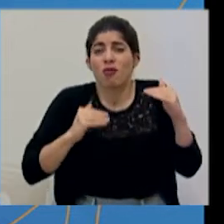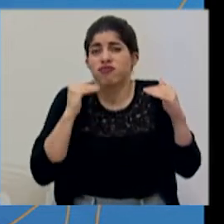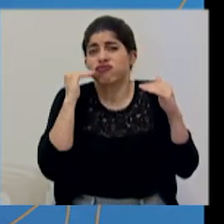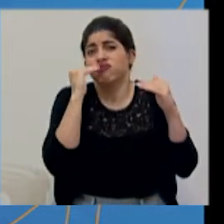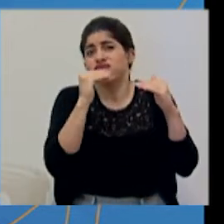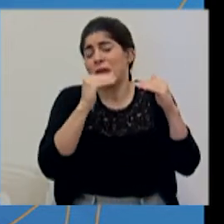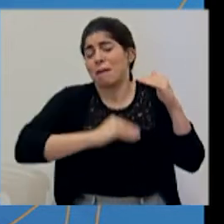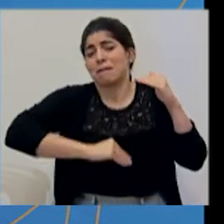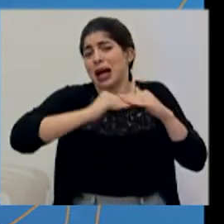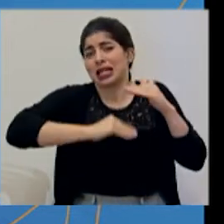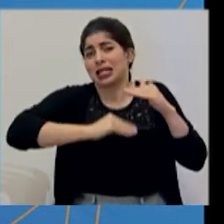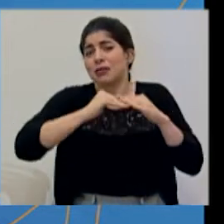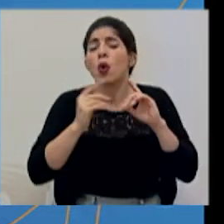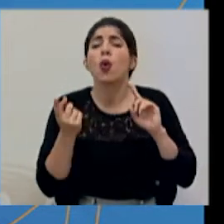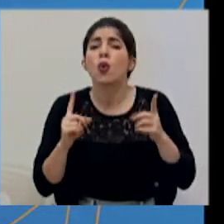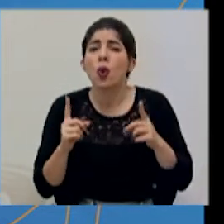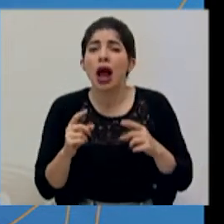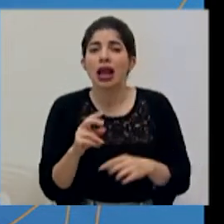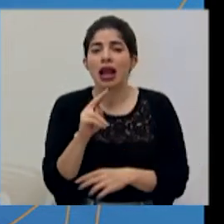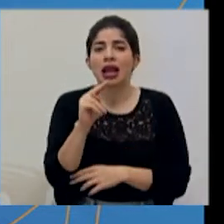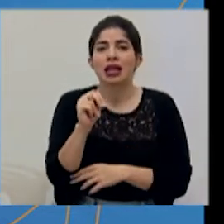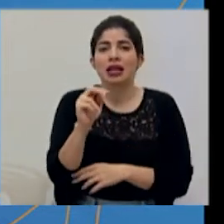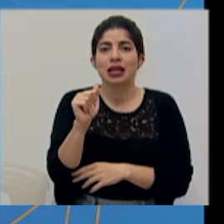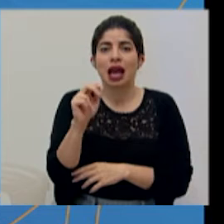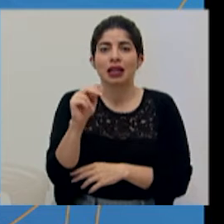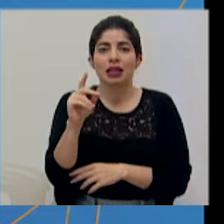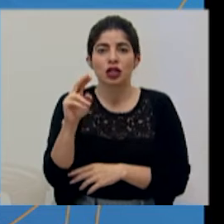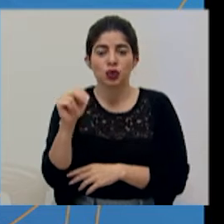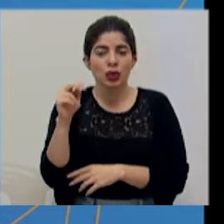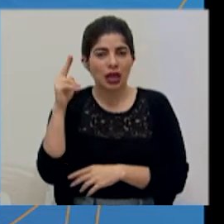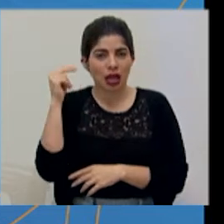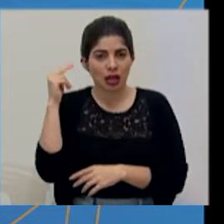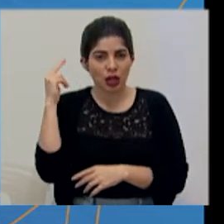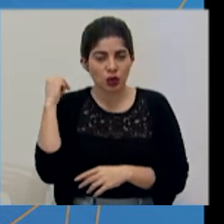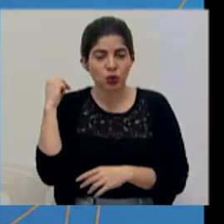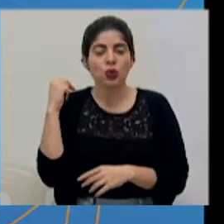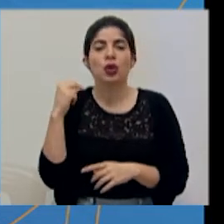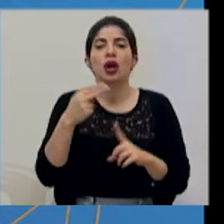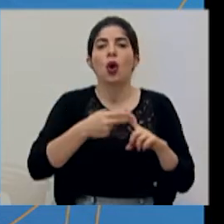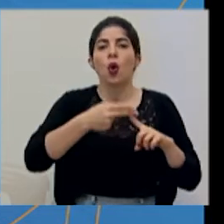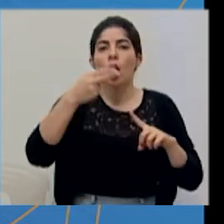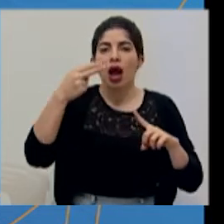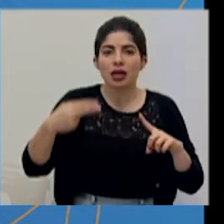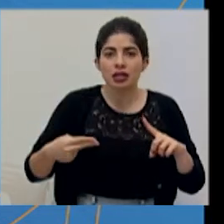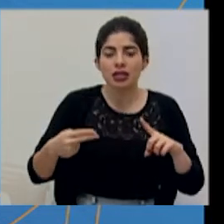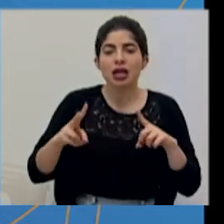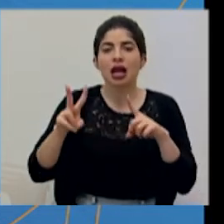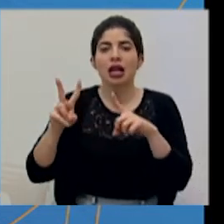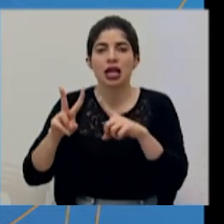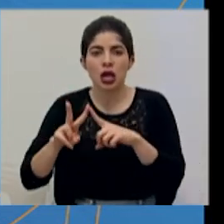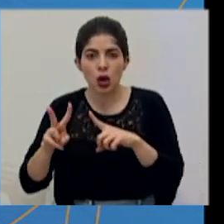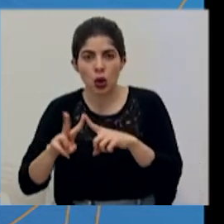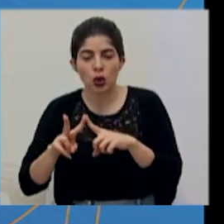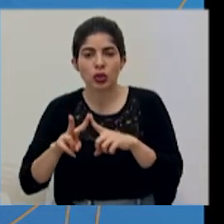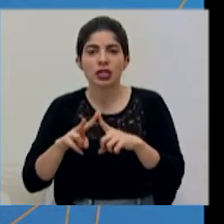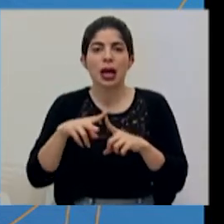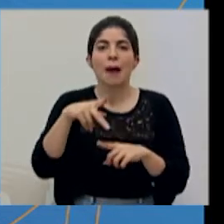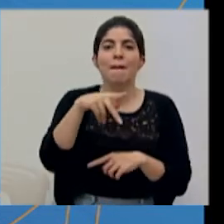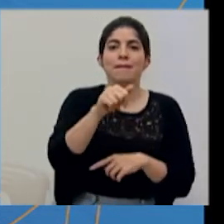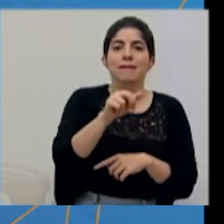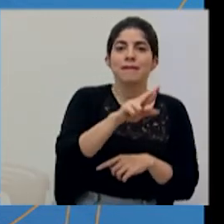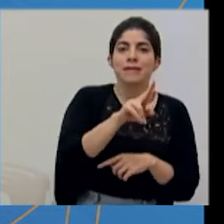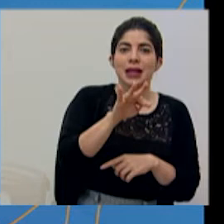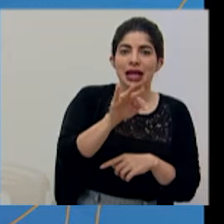alertas, son el cantón de Nandayure, Ojancha, Nicoya, asimismo Parrita, Quepos y